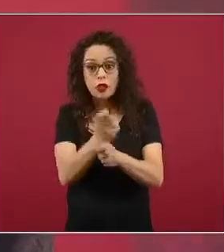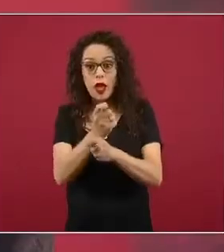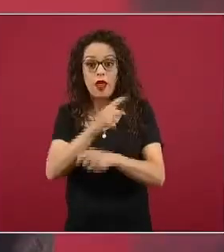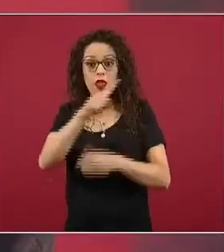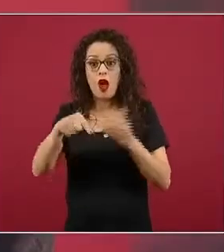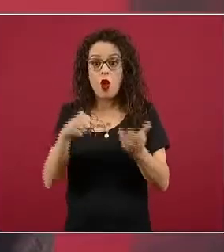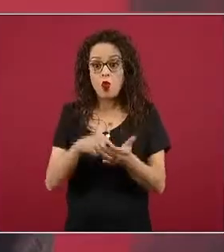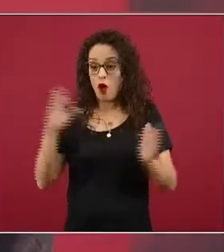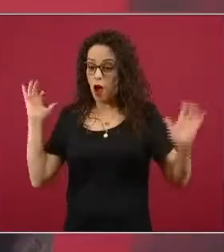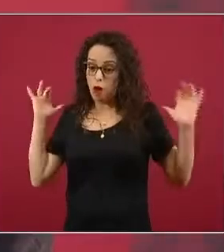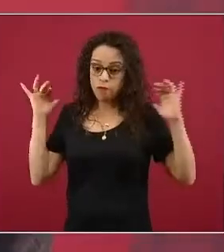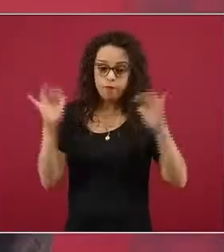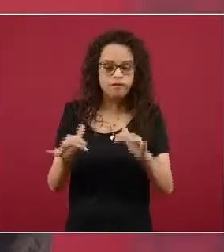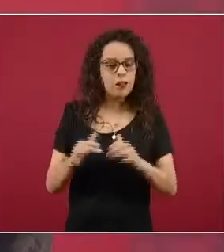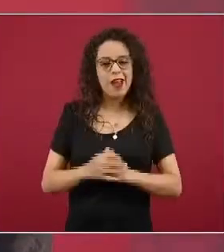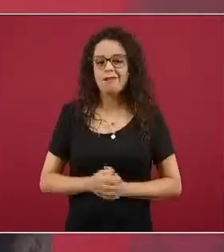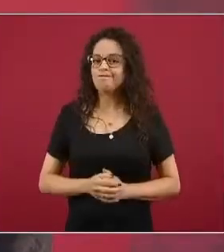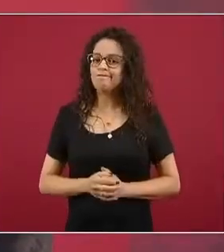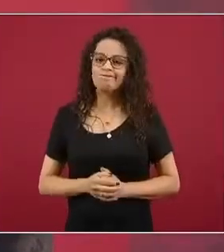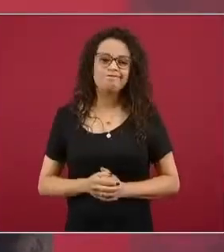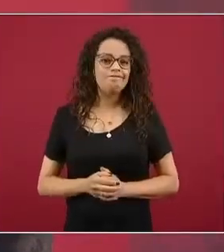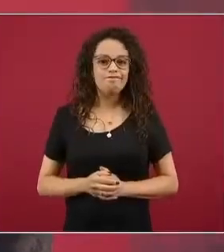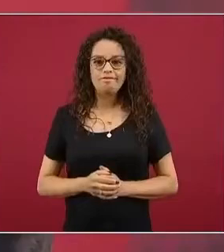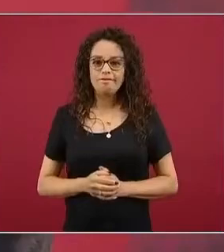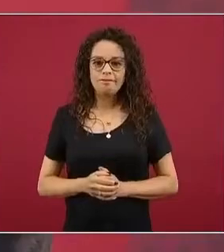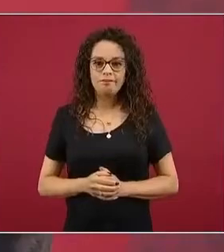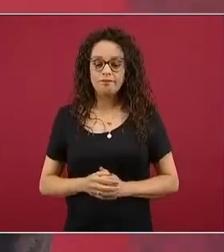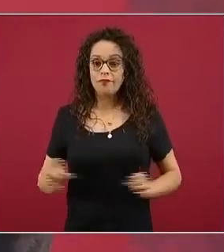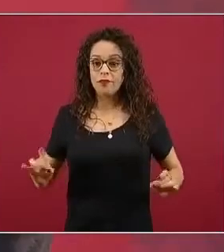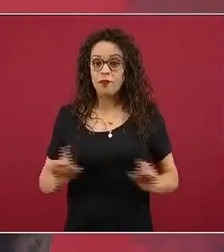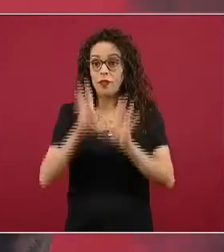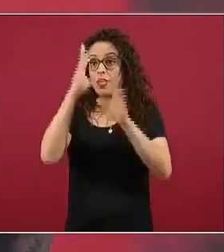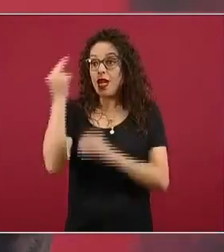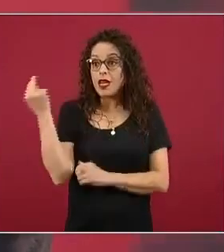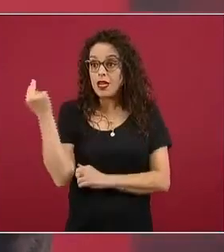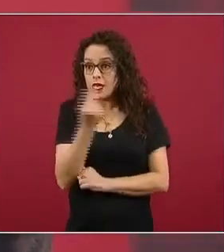espacios públicos y salir solamente si es indispensable de nuestras casas.